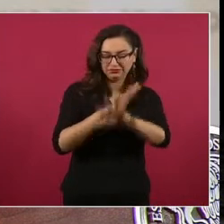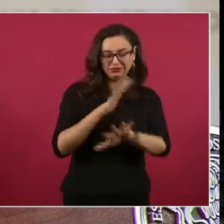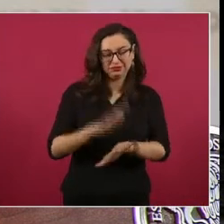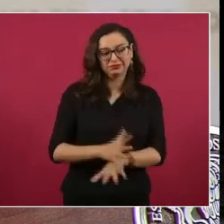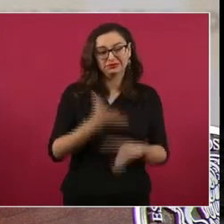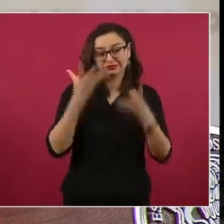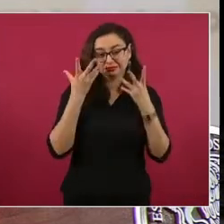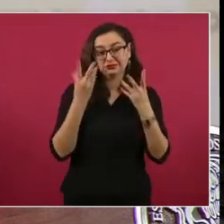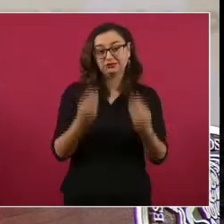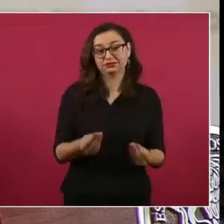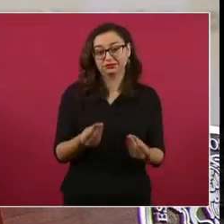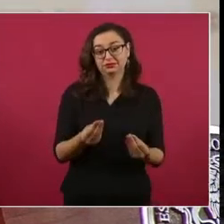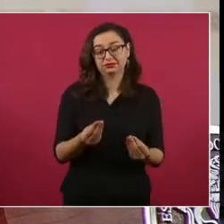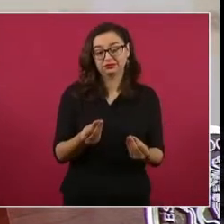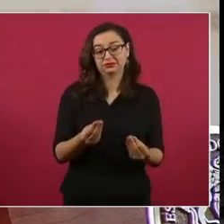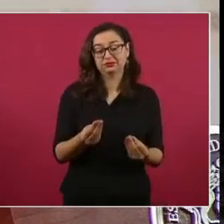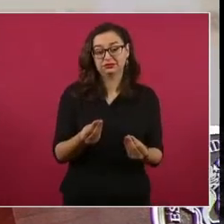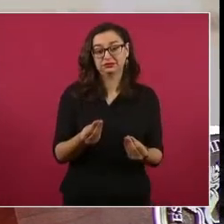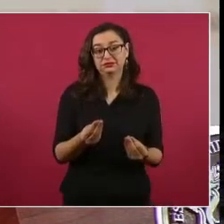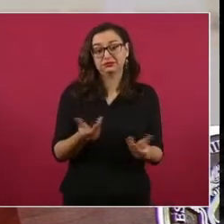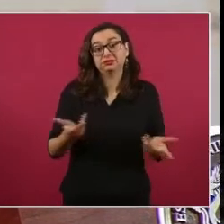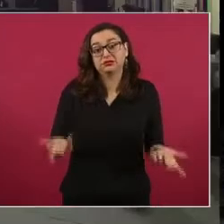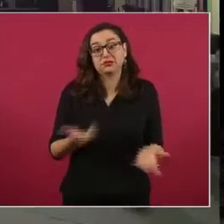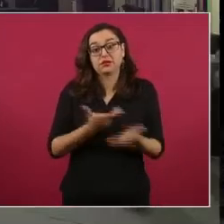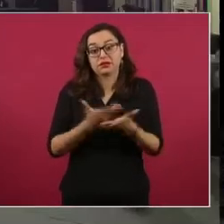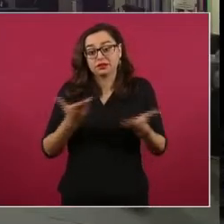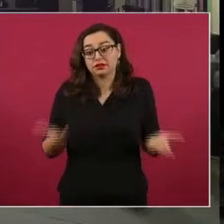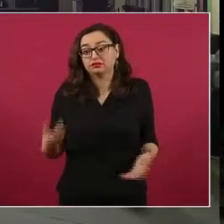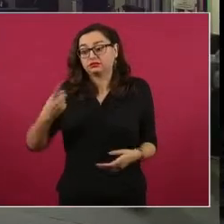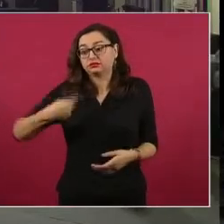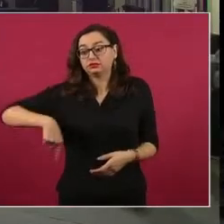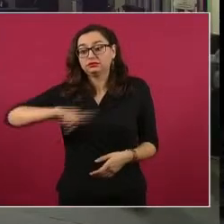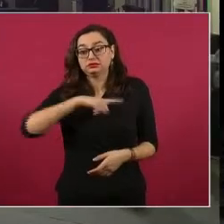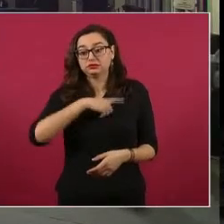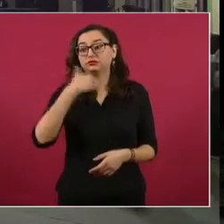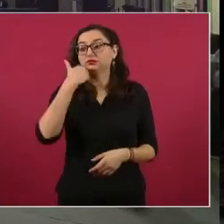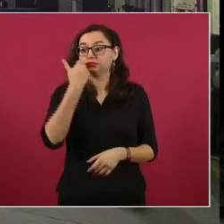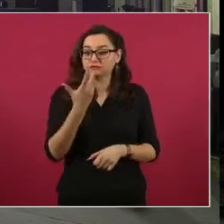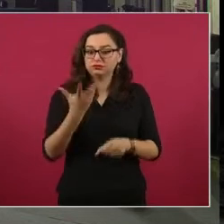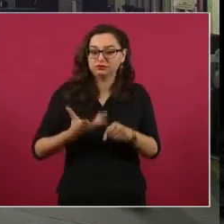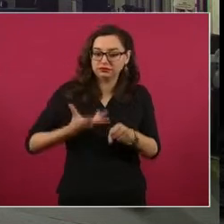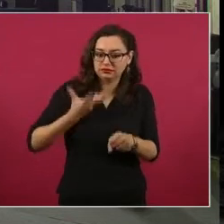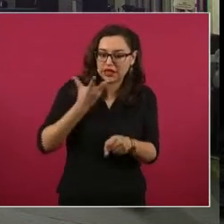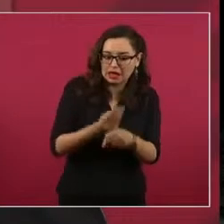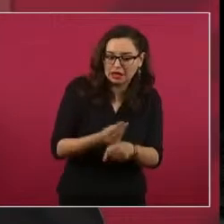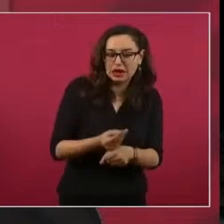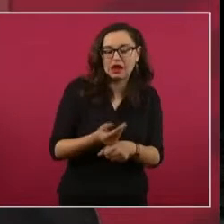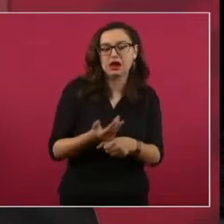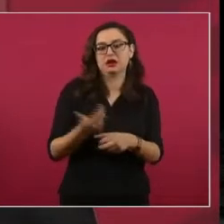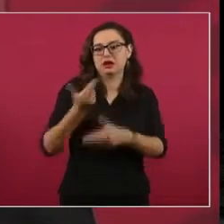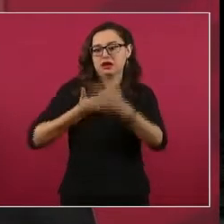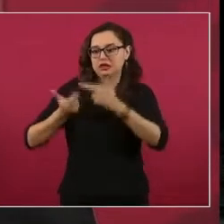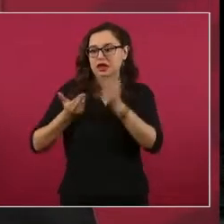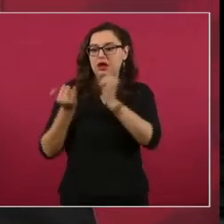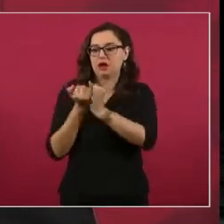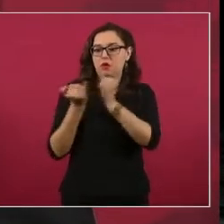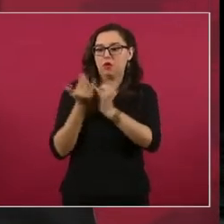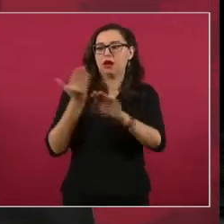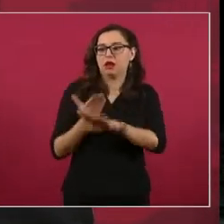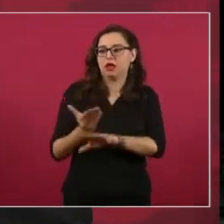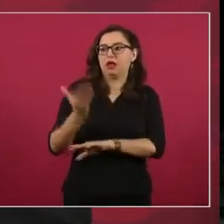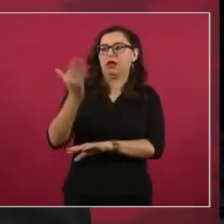y apenas y estamos logrando y regresarla a el